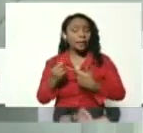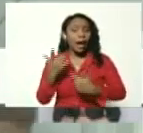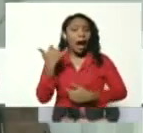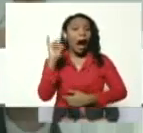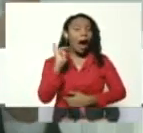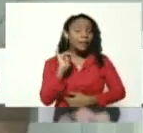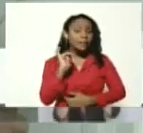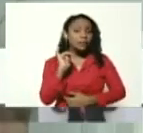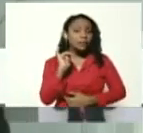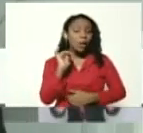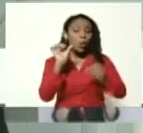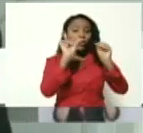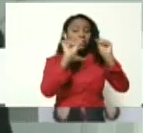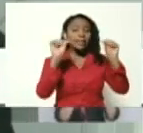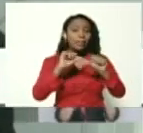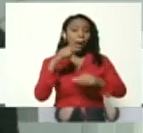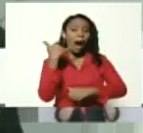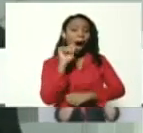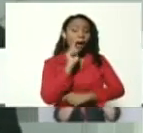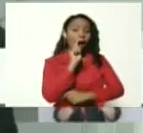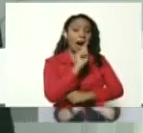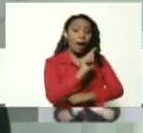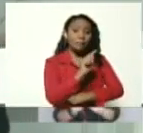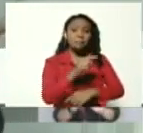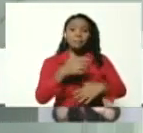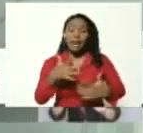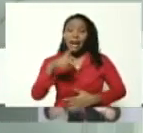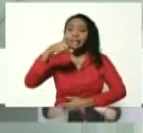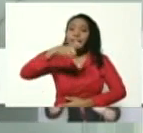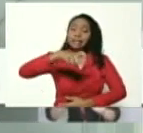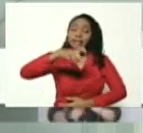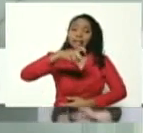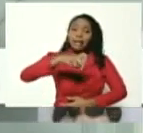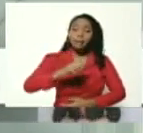un sistema que está allí y que requiere